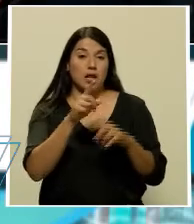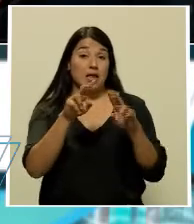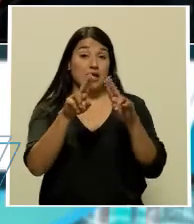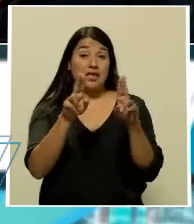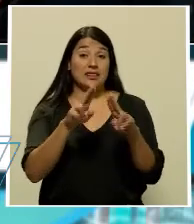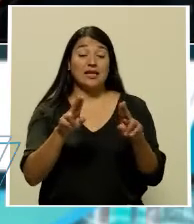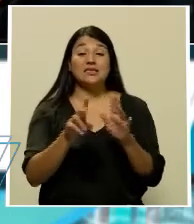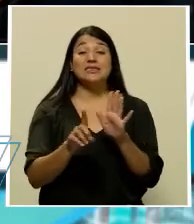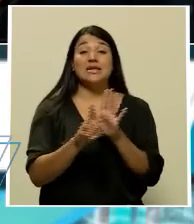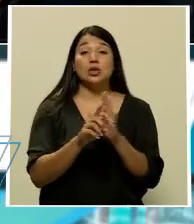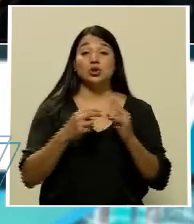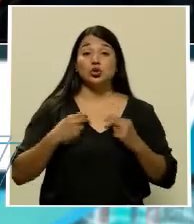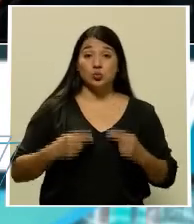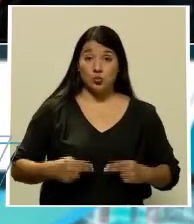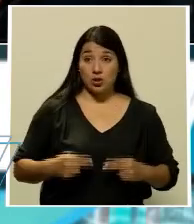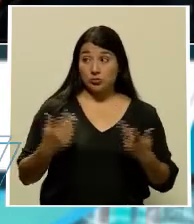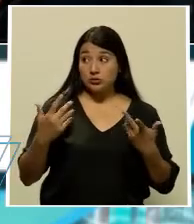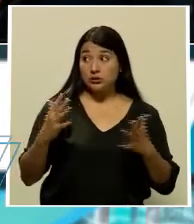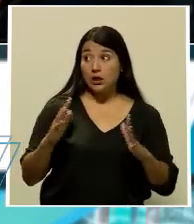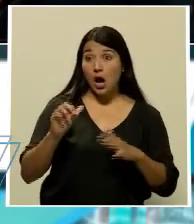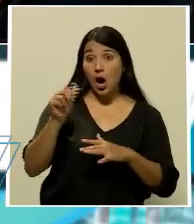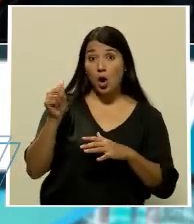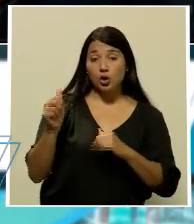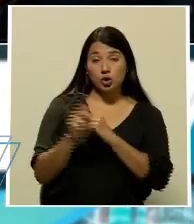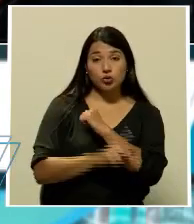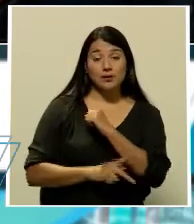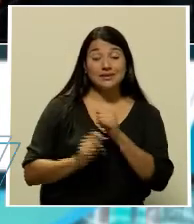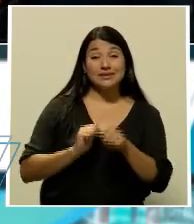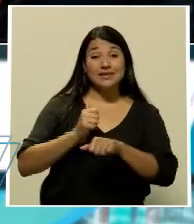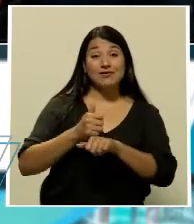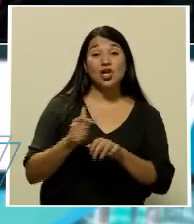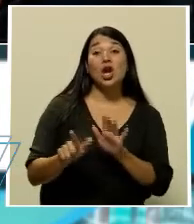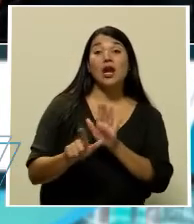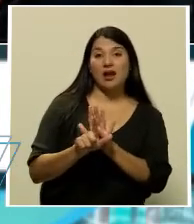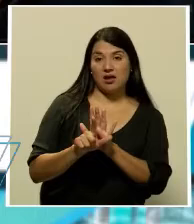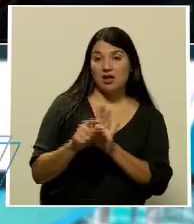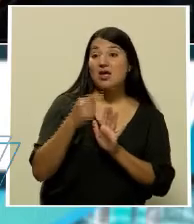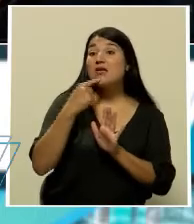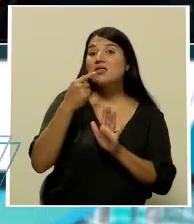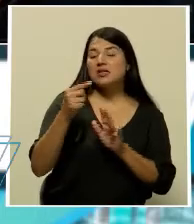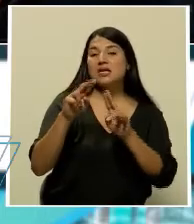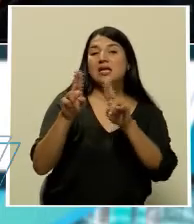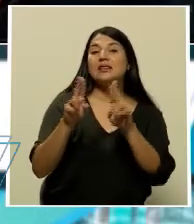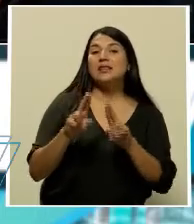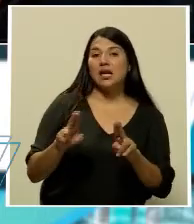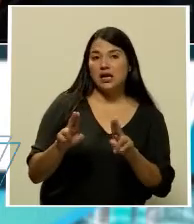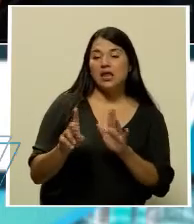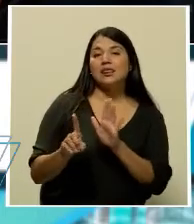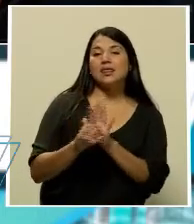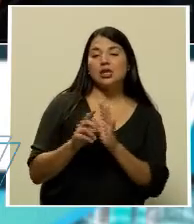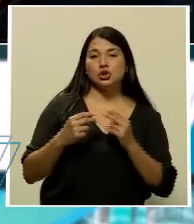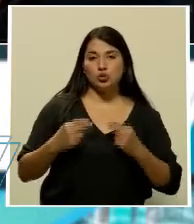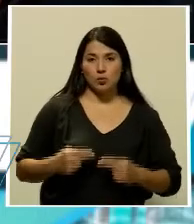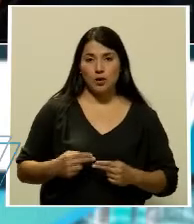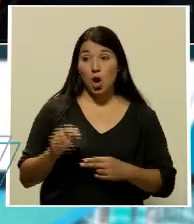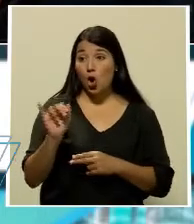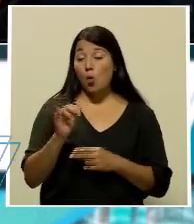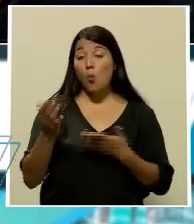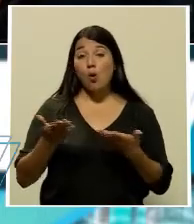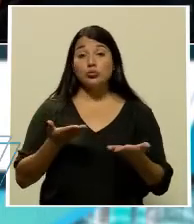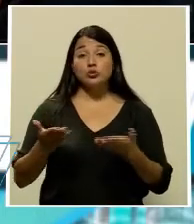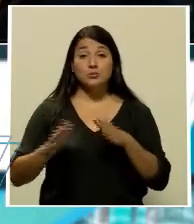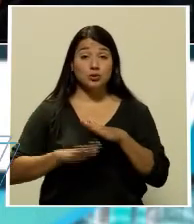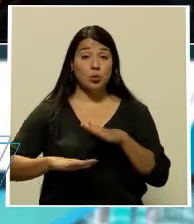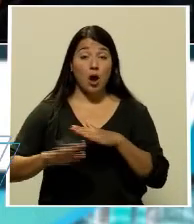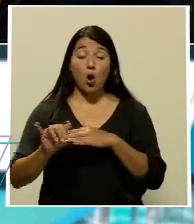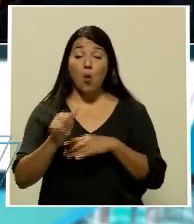derecho humano? Ya hay legislación en varios países que contemplan Internet como un derecho humano, como un servicio básico,